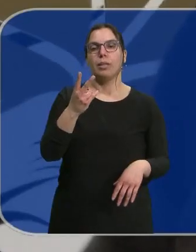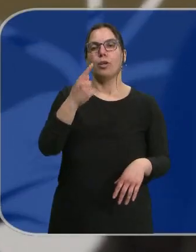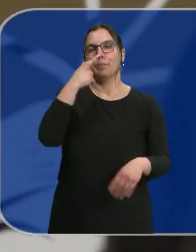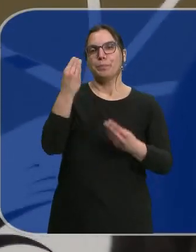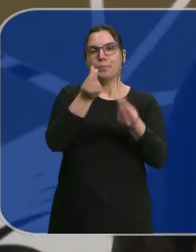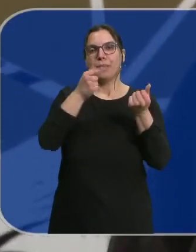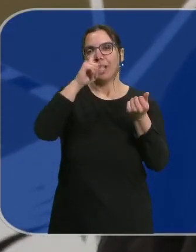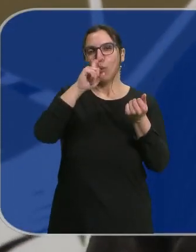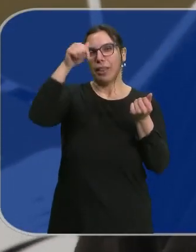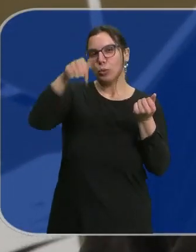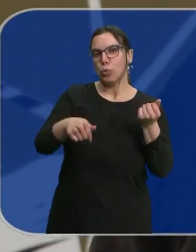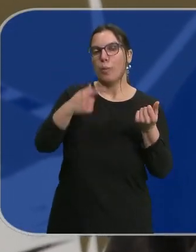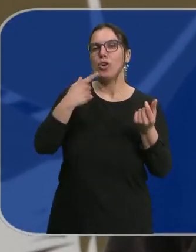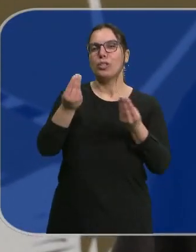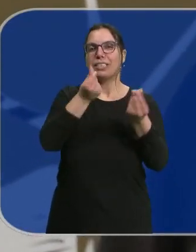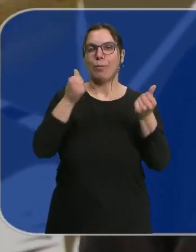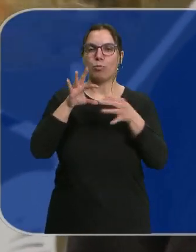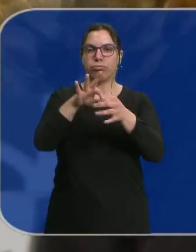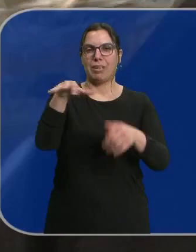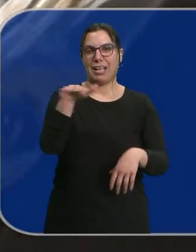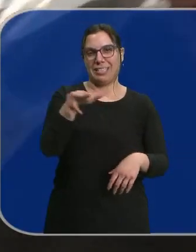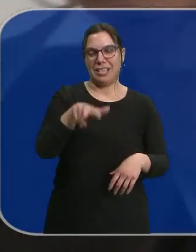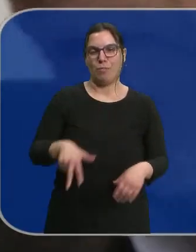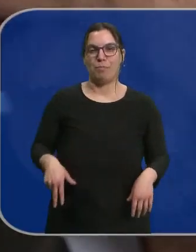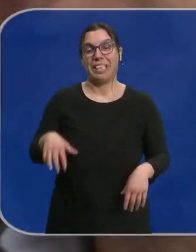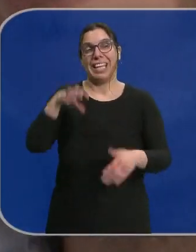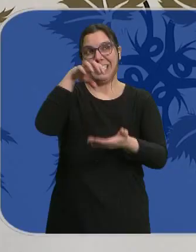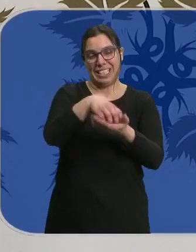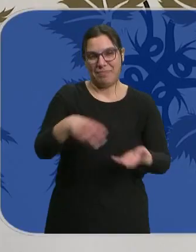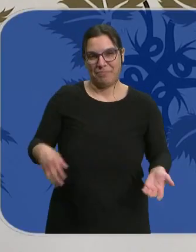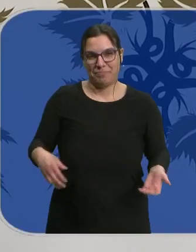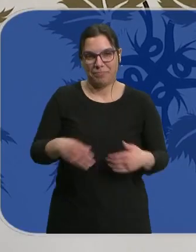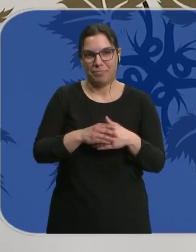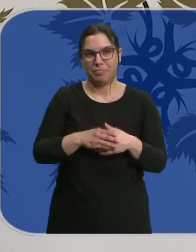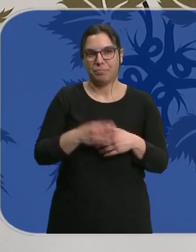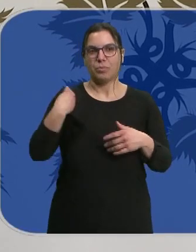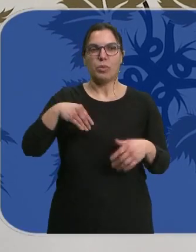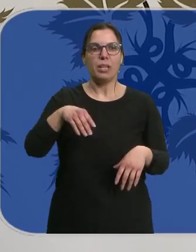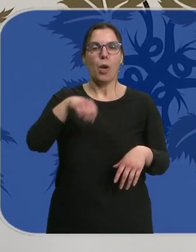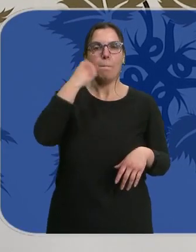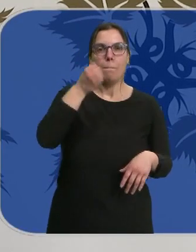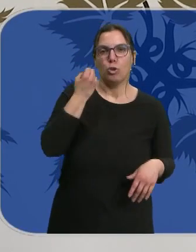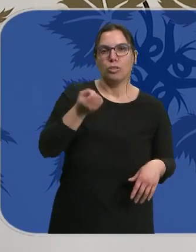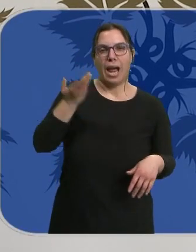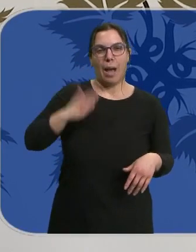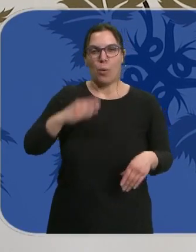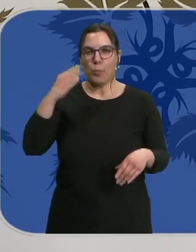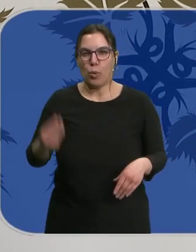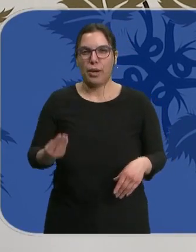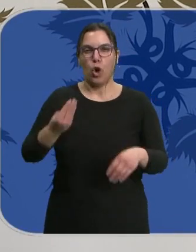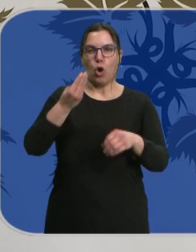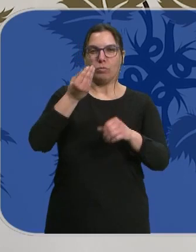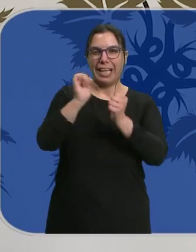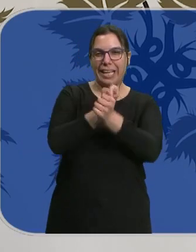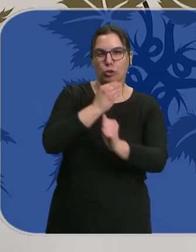aroma que recuerda al sur, pero un sabor más castellano. O sea, con un postre perfectamente, con un aperitivo, con un buen jamón, un foie, un